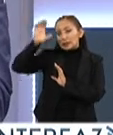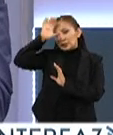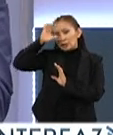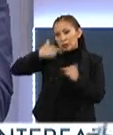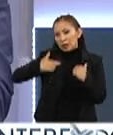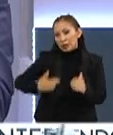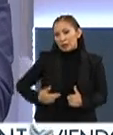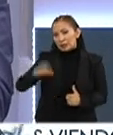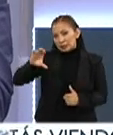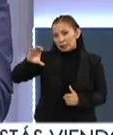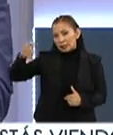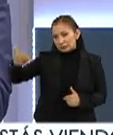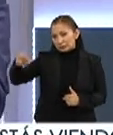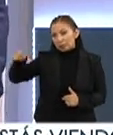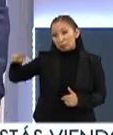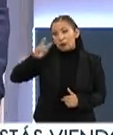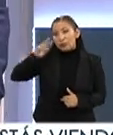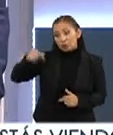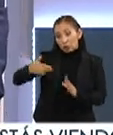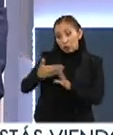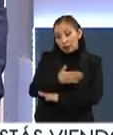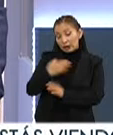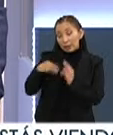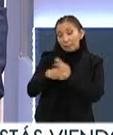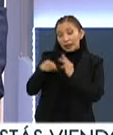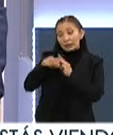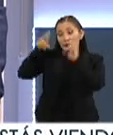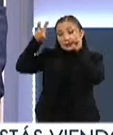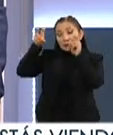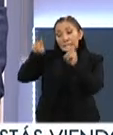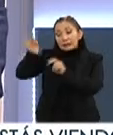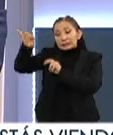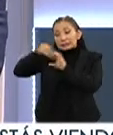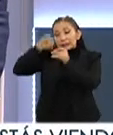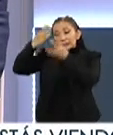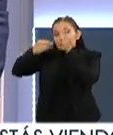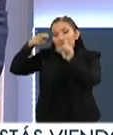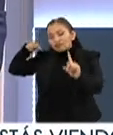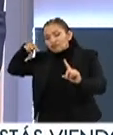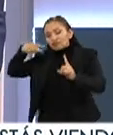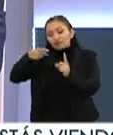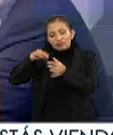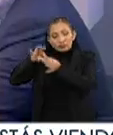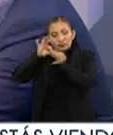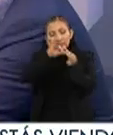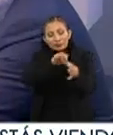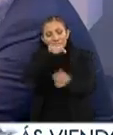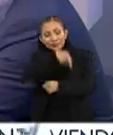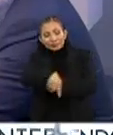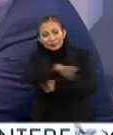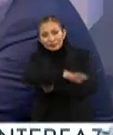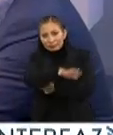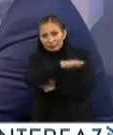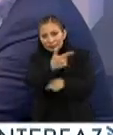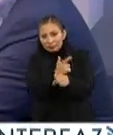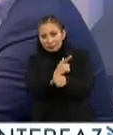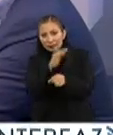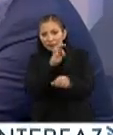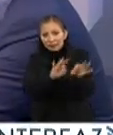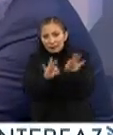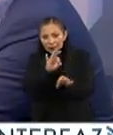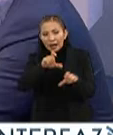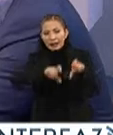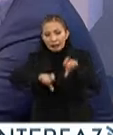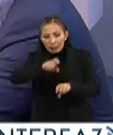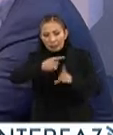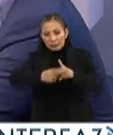Humanidades, el CCH, pues haber tomado este paquete de materias que lo enfocan o lo direccionan hacia este tipo de carreras. Son física,